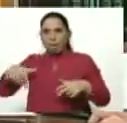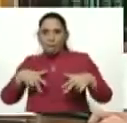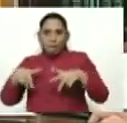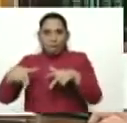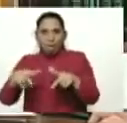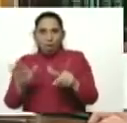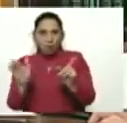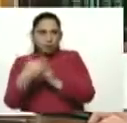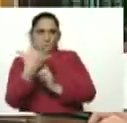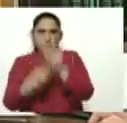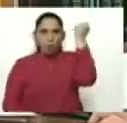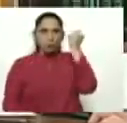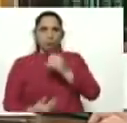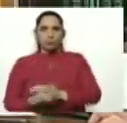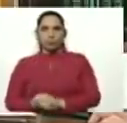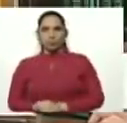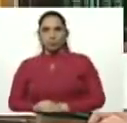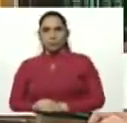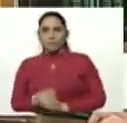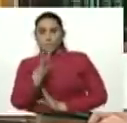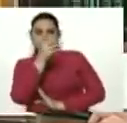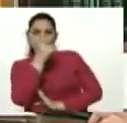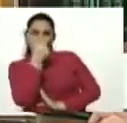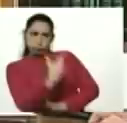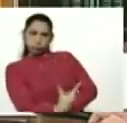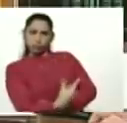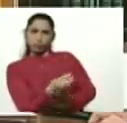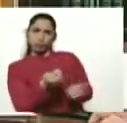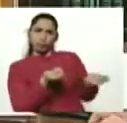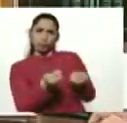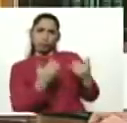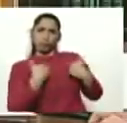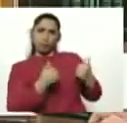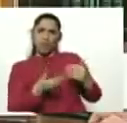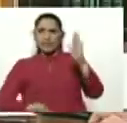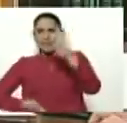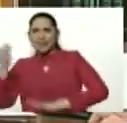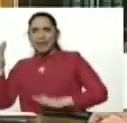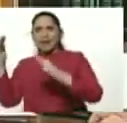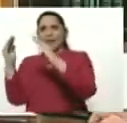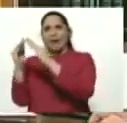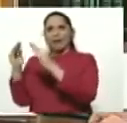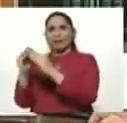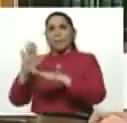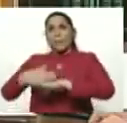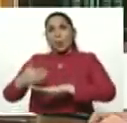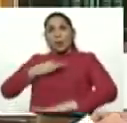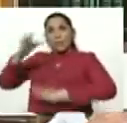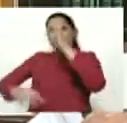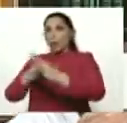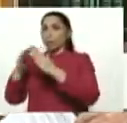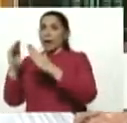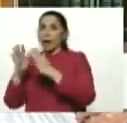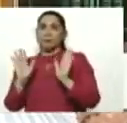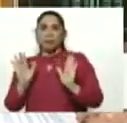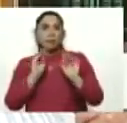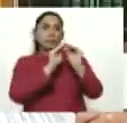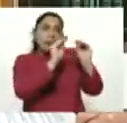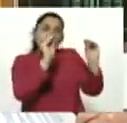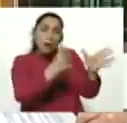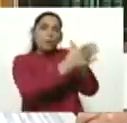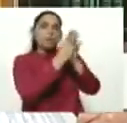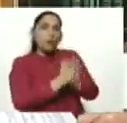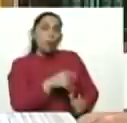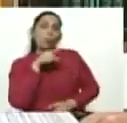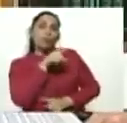y haya burlado los controles sanitarios y lleguen a su casa porque llegan a contagiarle su casa. Le hago un llamado a